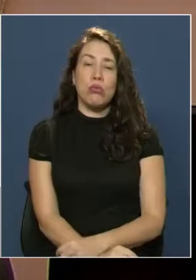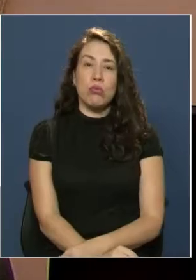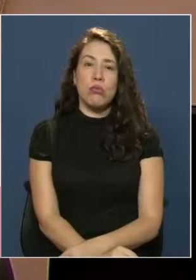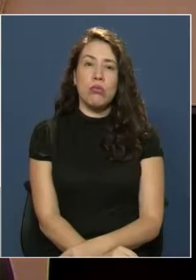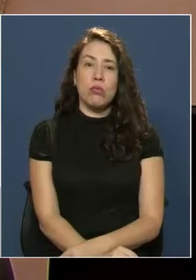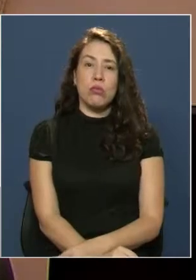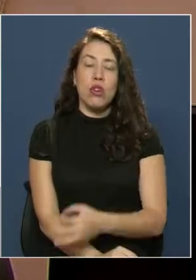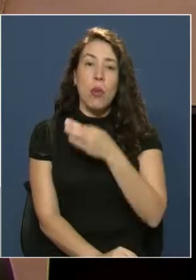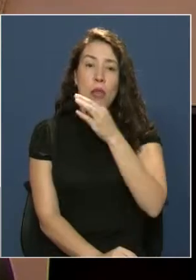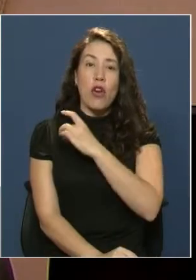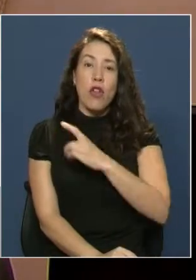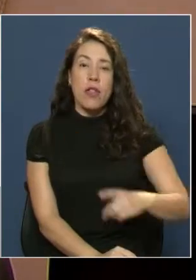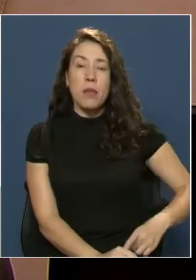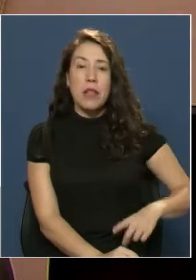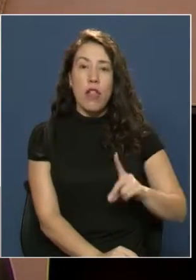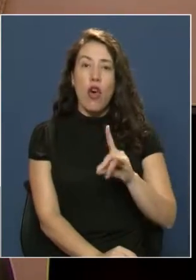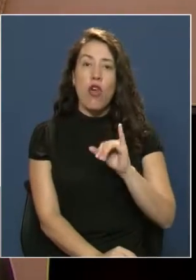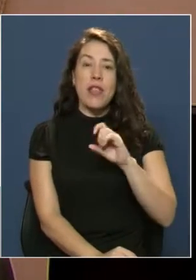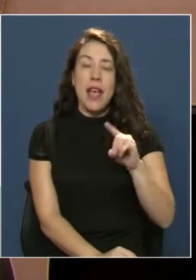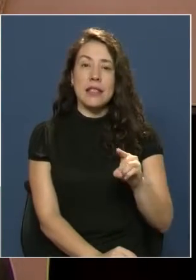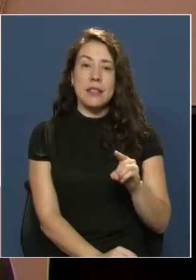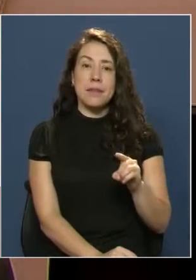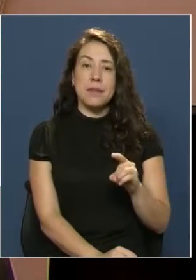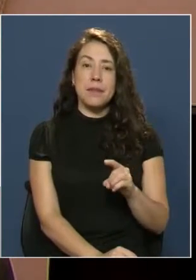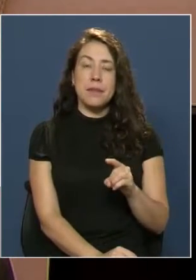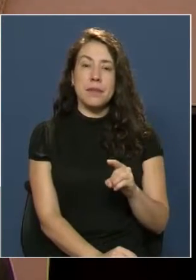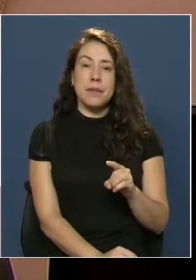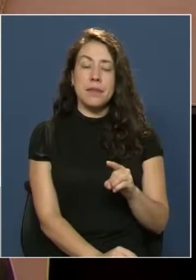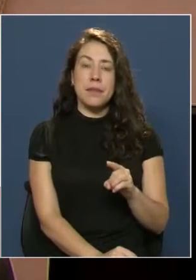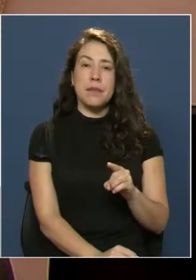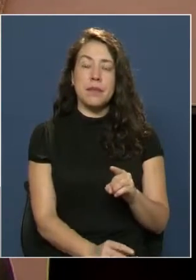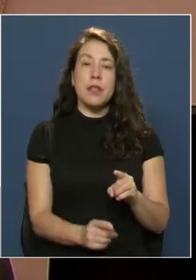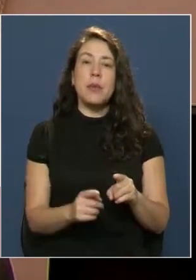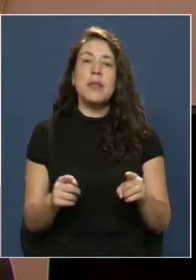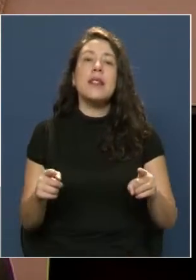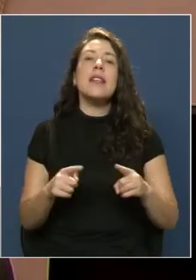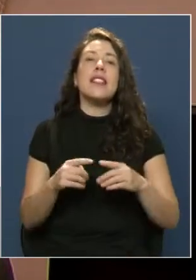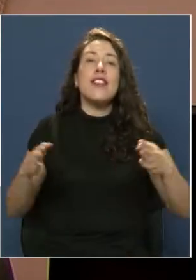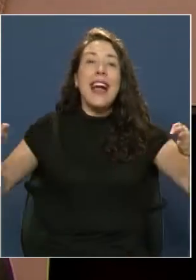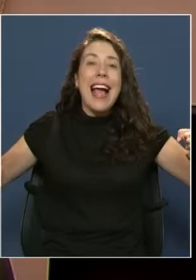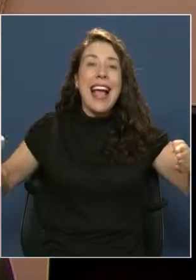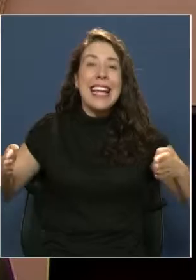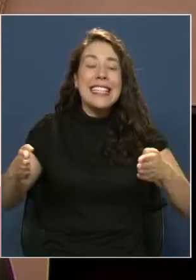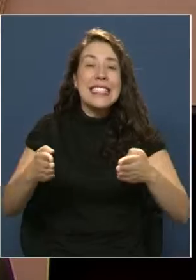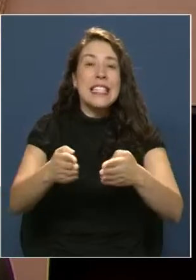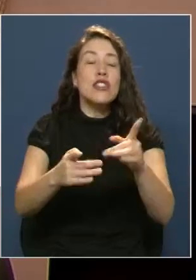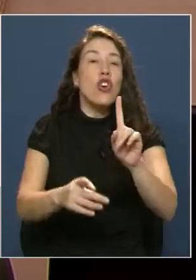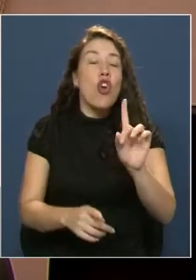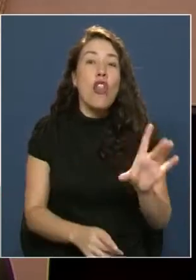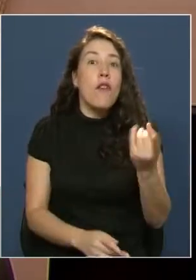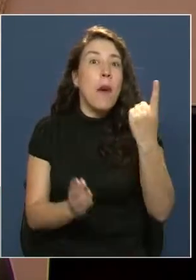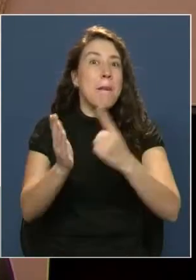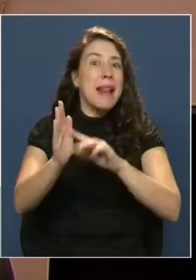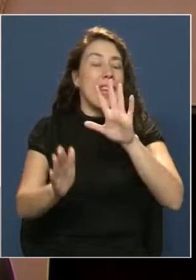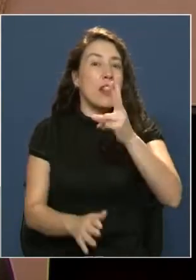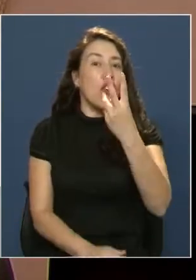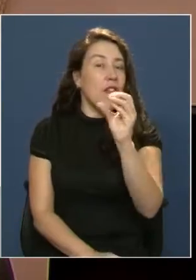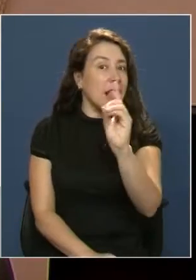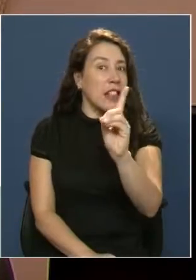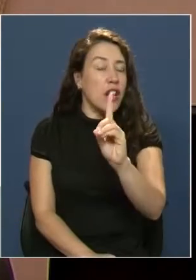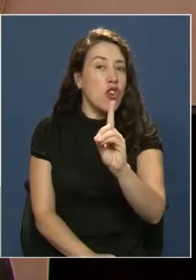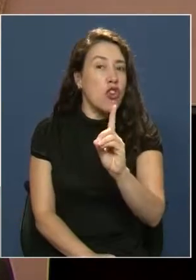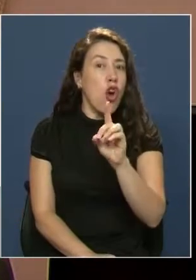Como bien decía el diputado Marcelo Díaz, el estrecho no se descubrió en 1520,